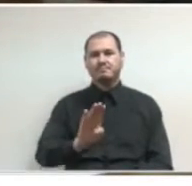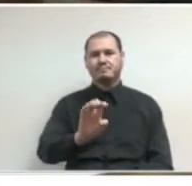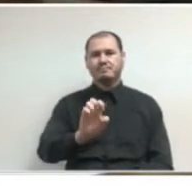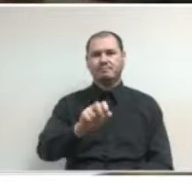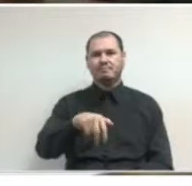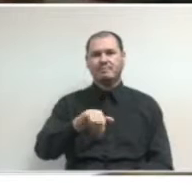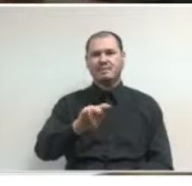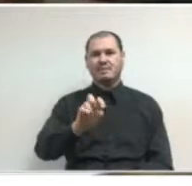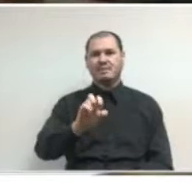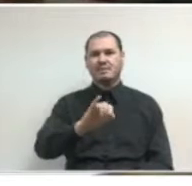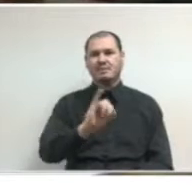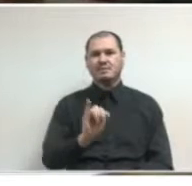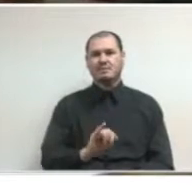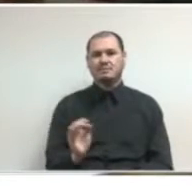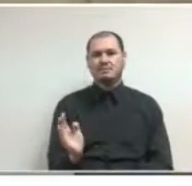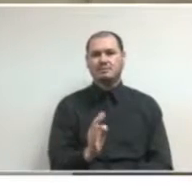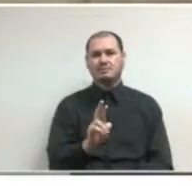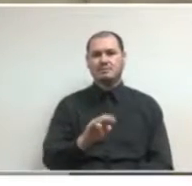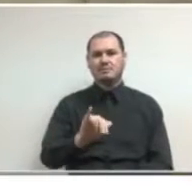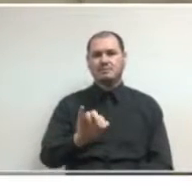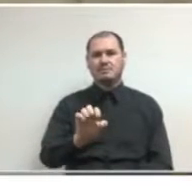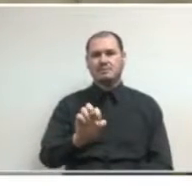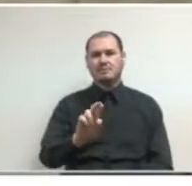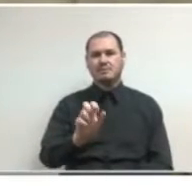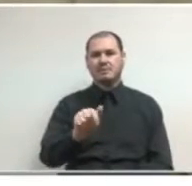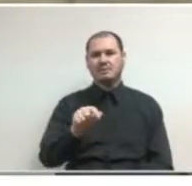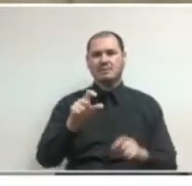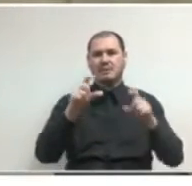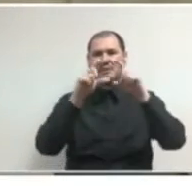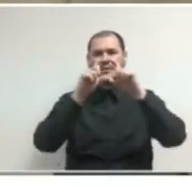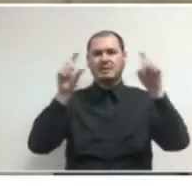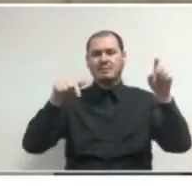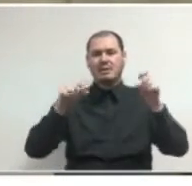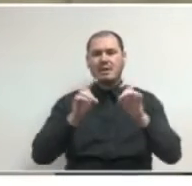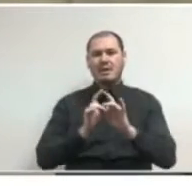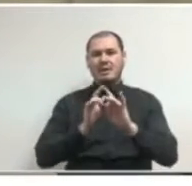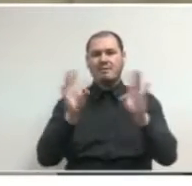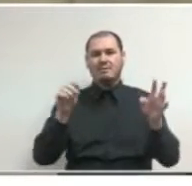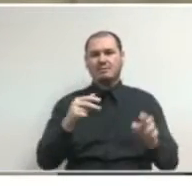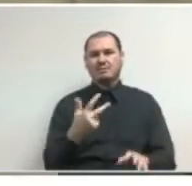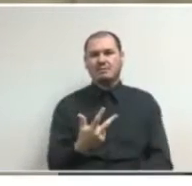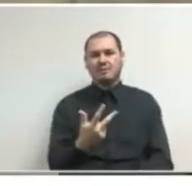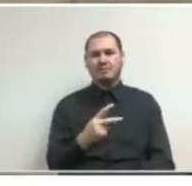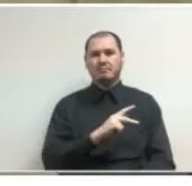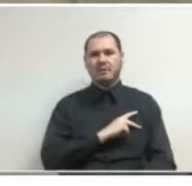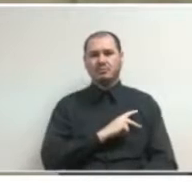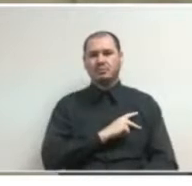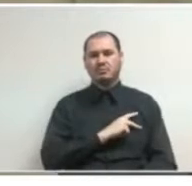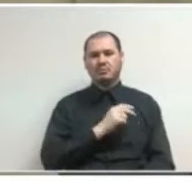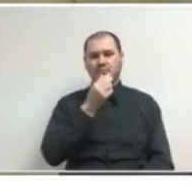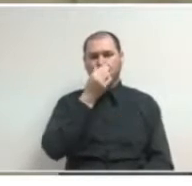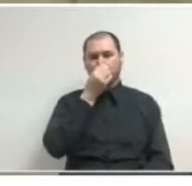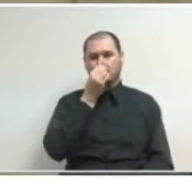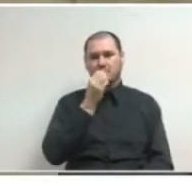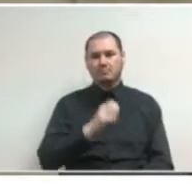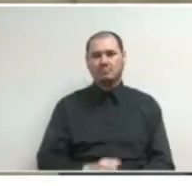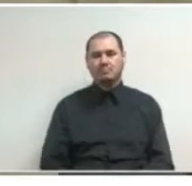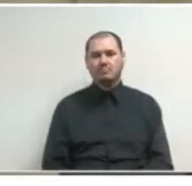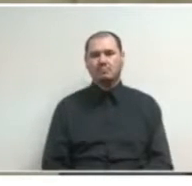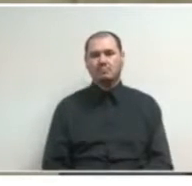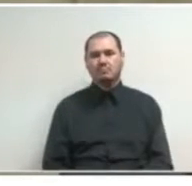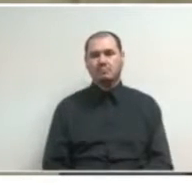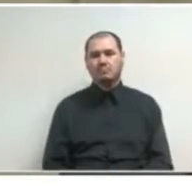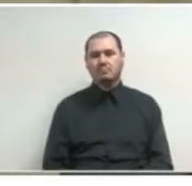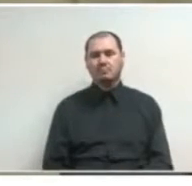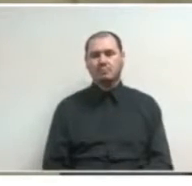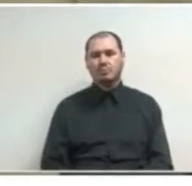ñe, va de Paereta. Como se trata de una cuestión de indulto, son tres personas. Cuando digo ya se llena, con todo respeto, ya hago